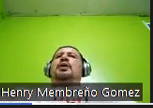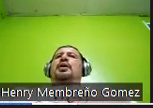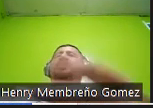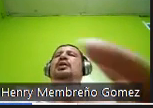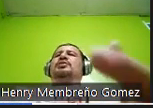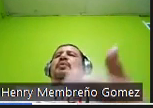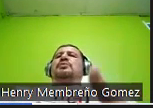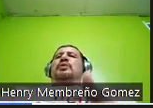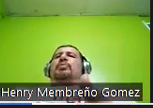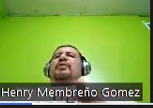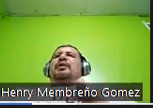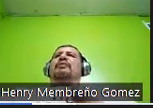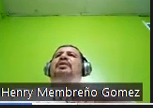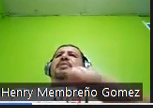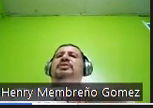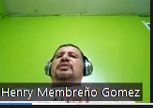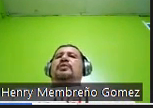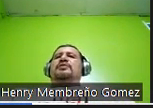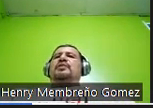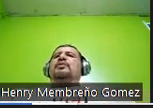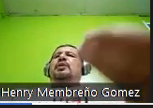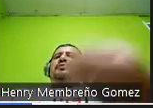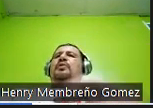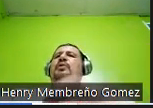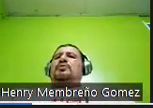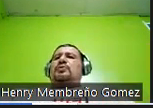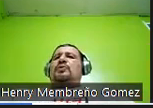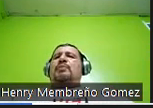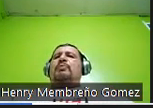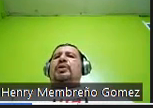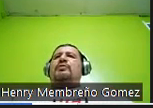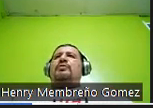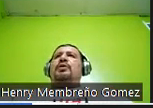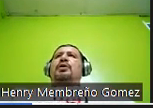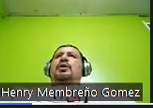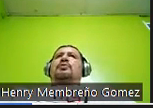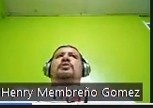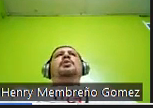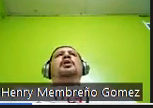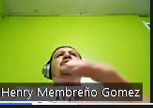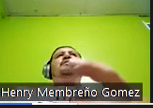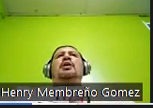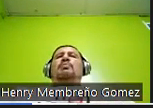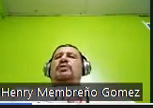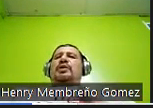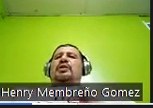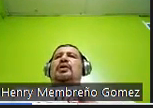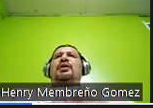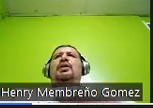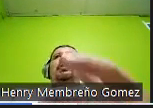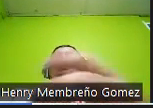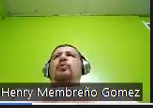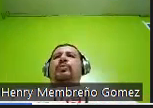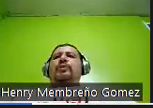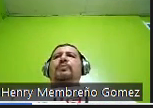que analizar Cuáles son las palabras claves que más están utilizando en relación a lo que nosotros estamos vendiendo entonces una vez tengamos esa Data